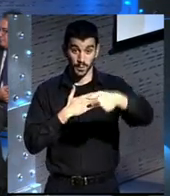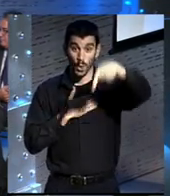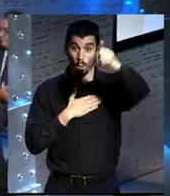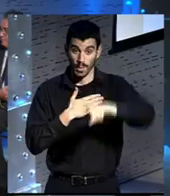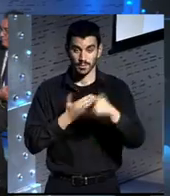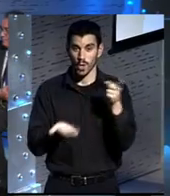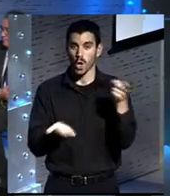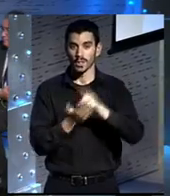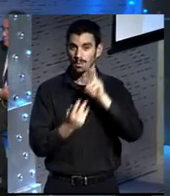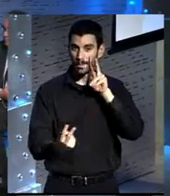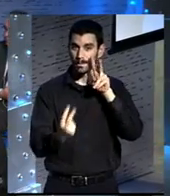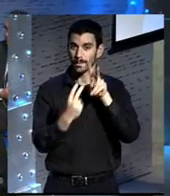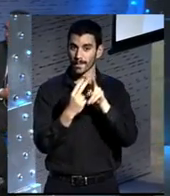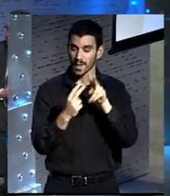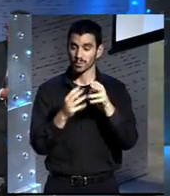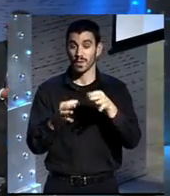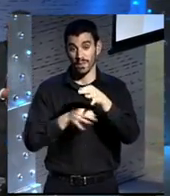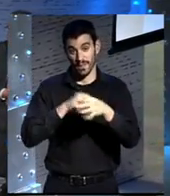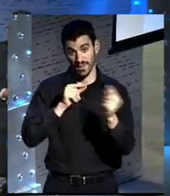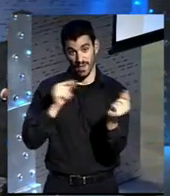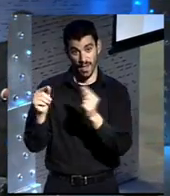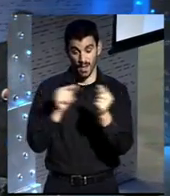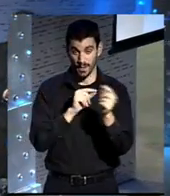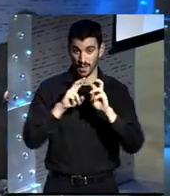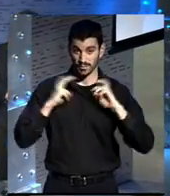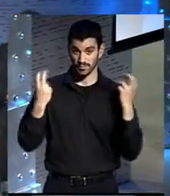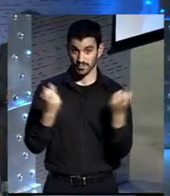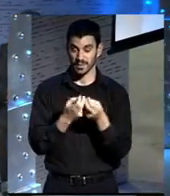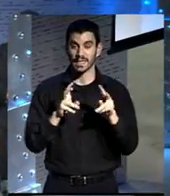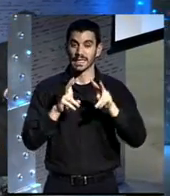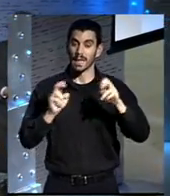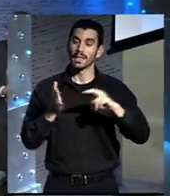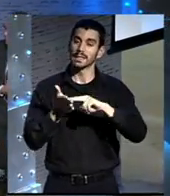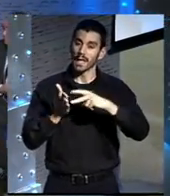nuevo para otro nuevo debate, otra nueva mesa redonda a propósito de las nuevas